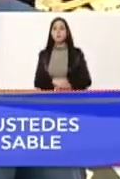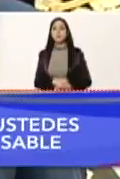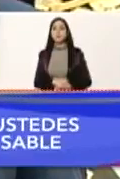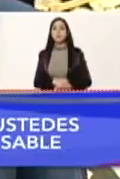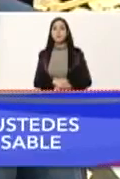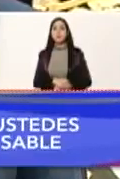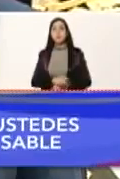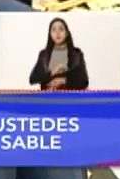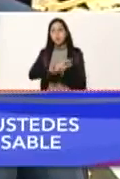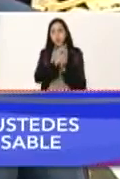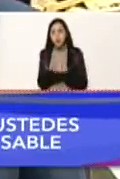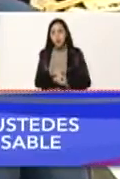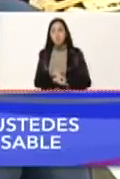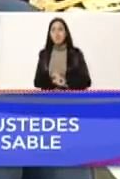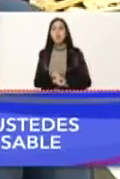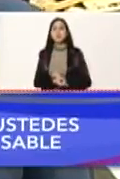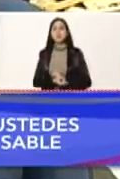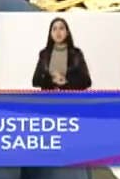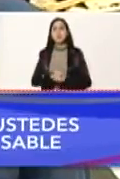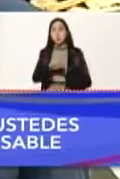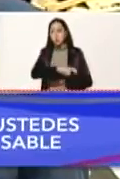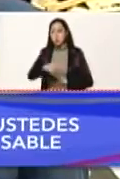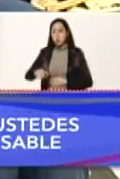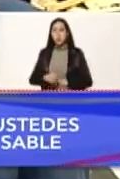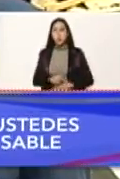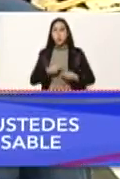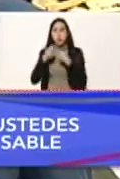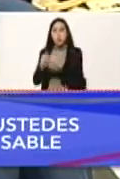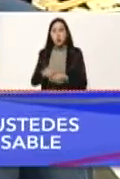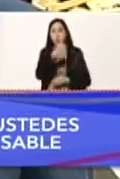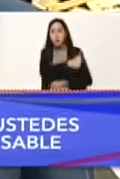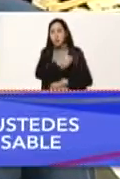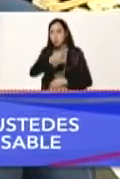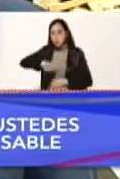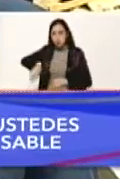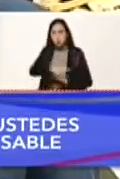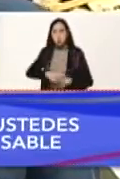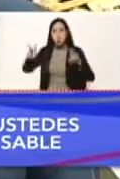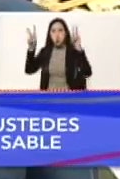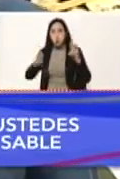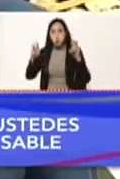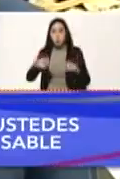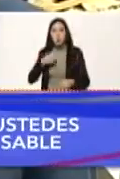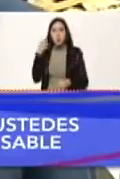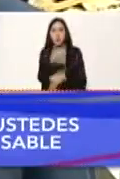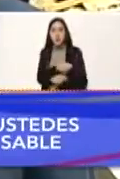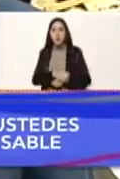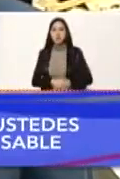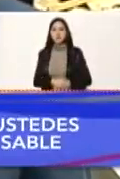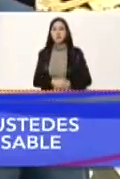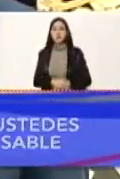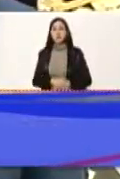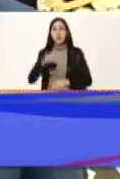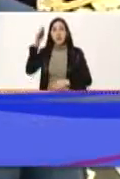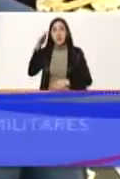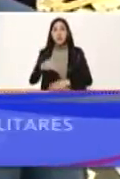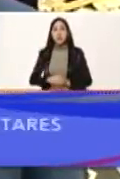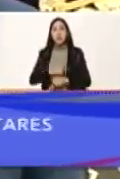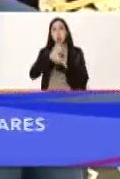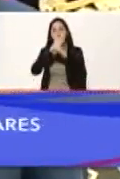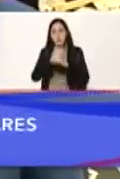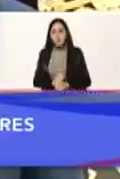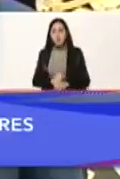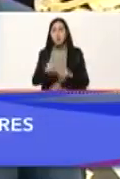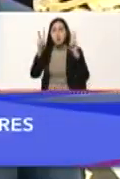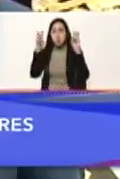y entregan sus puestos de mando. A cada uno de ustedes, el destino inmediato les depara